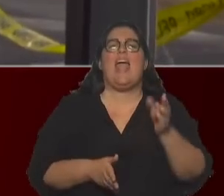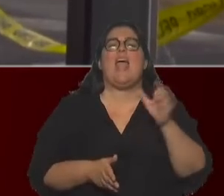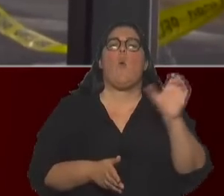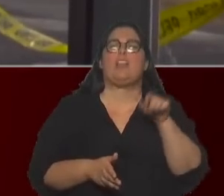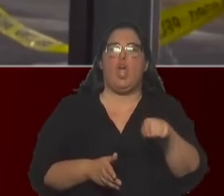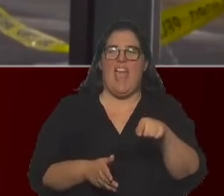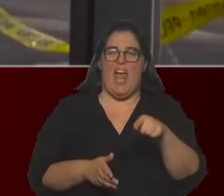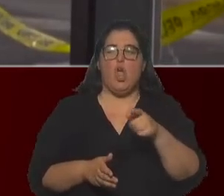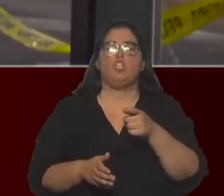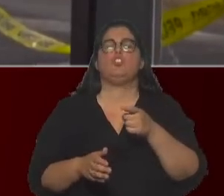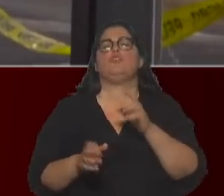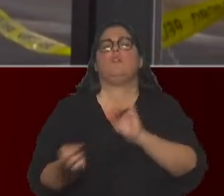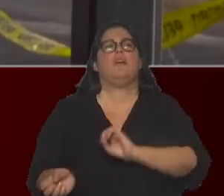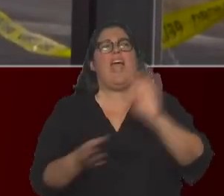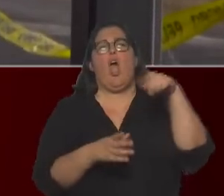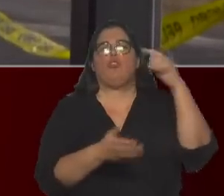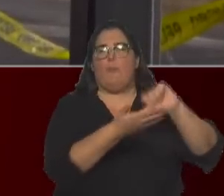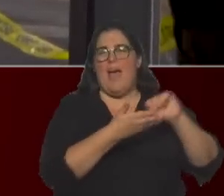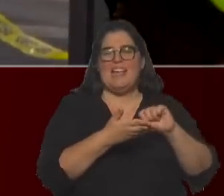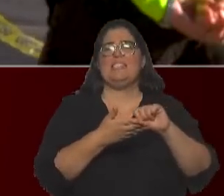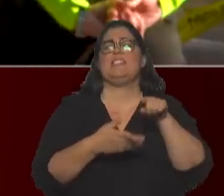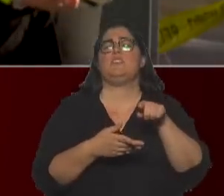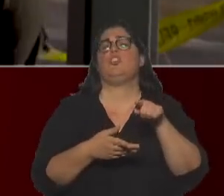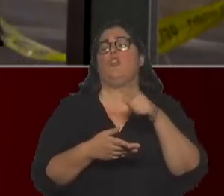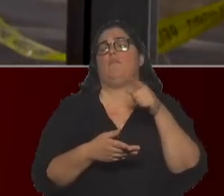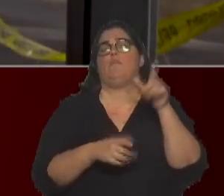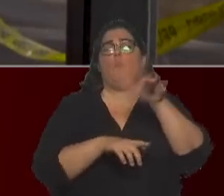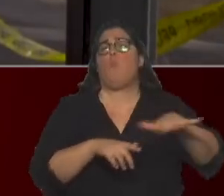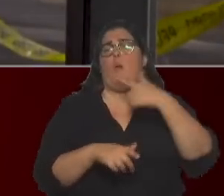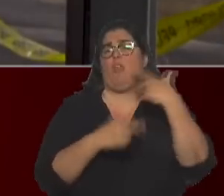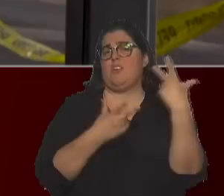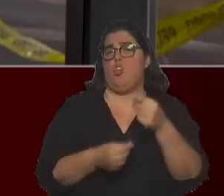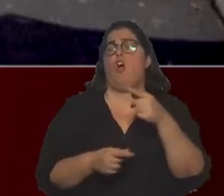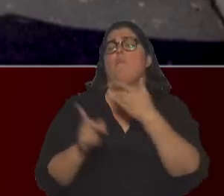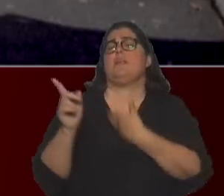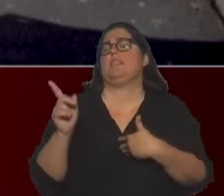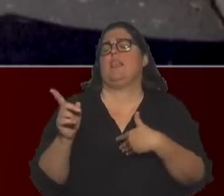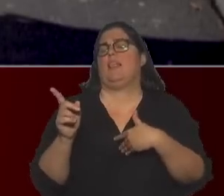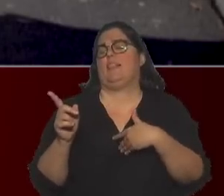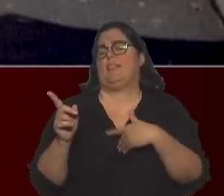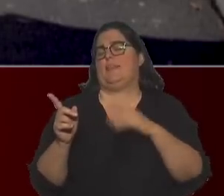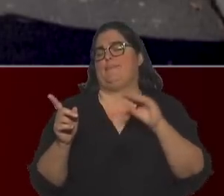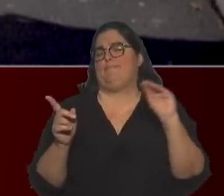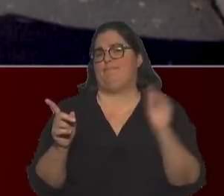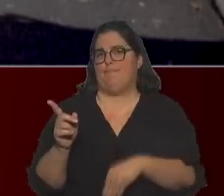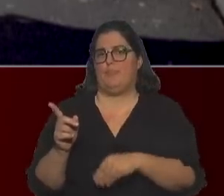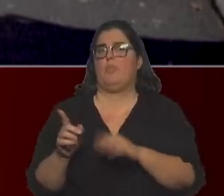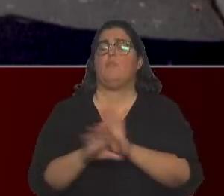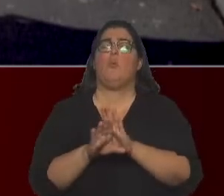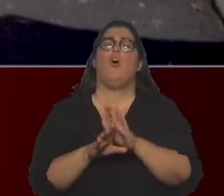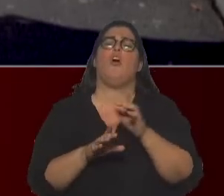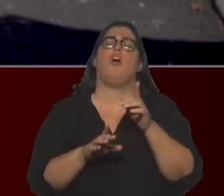posible. Bueno, esto por supuesto lo vivió como una gran derrota, pese a que se mostró como un lazo de, bueno, la idea del referéndum